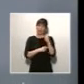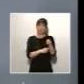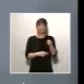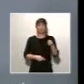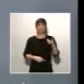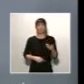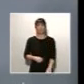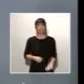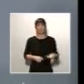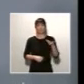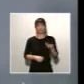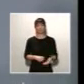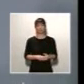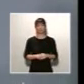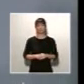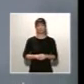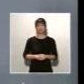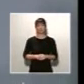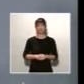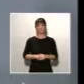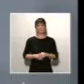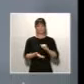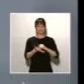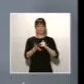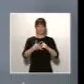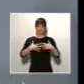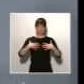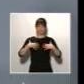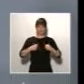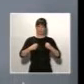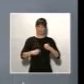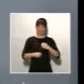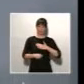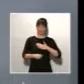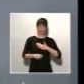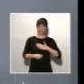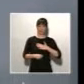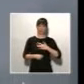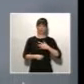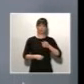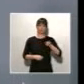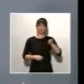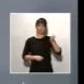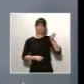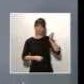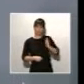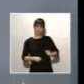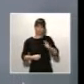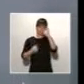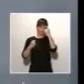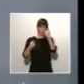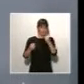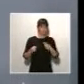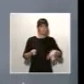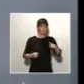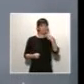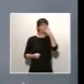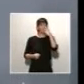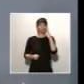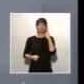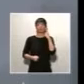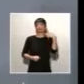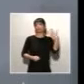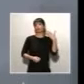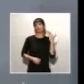Saben que nuestro sistema sanitario y los especialistas que prestan sus servicios en el mismo gozan de un gran prestigio, de una gran reputación